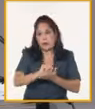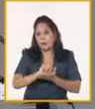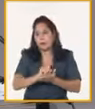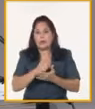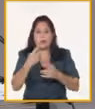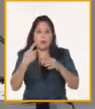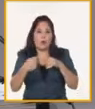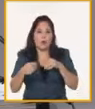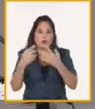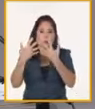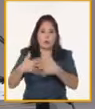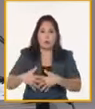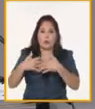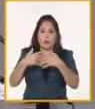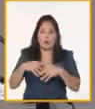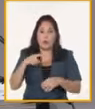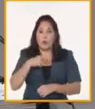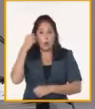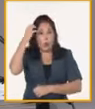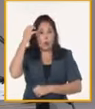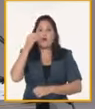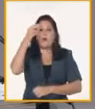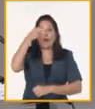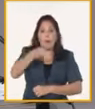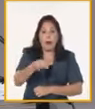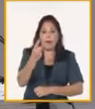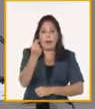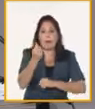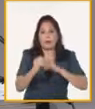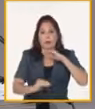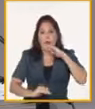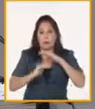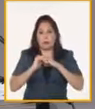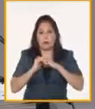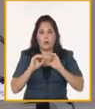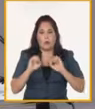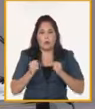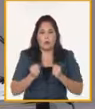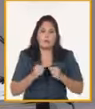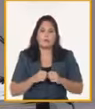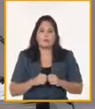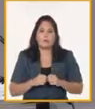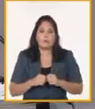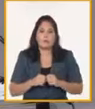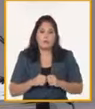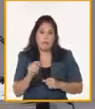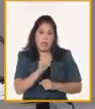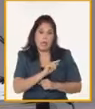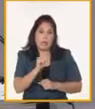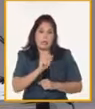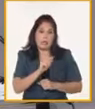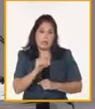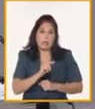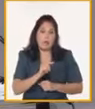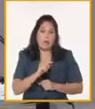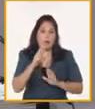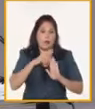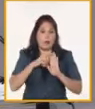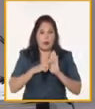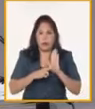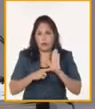producciones se pueden establecer a nivel local estos estos precios y bueno recientemente hemos comentado las regulaciones